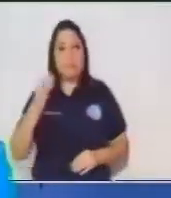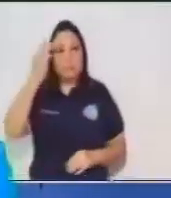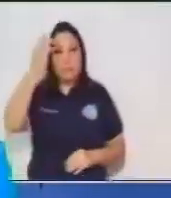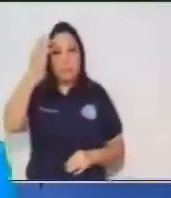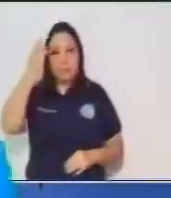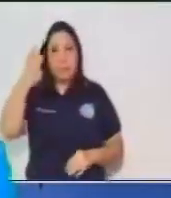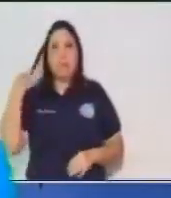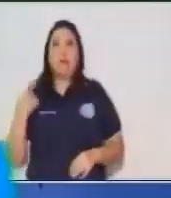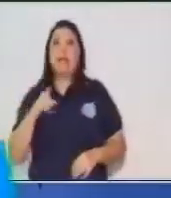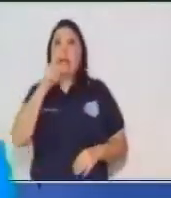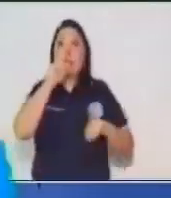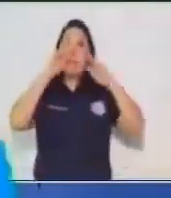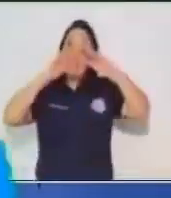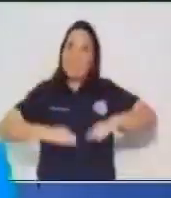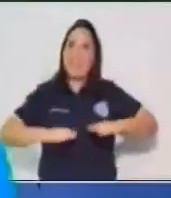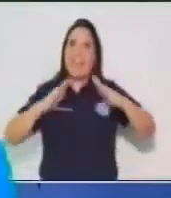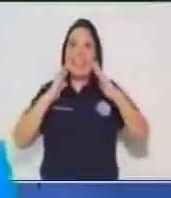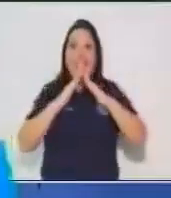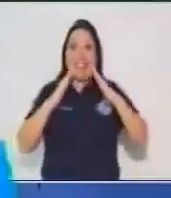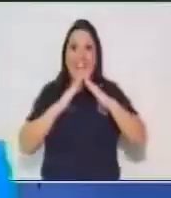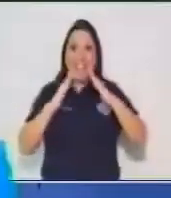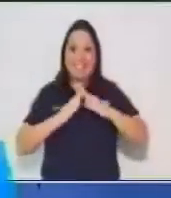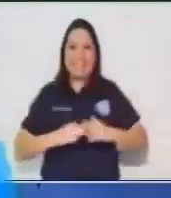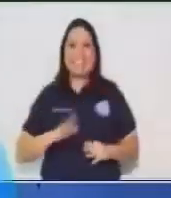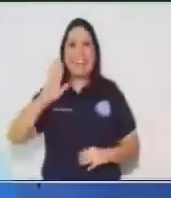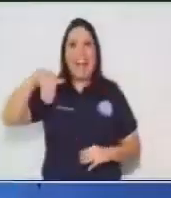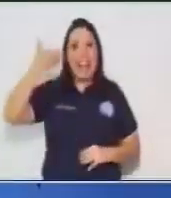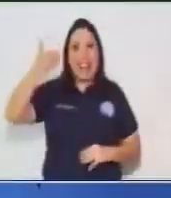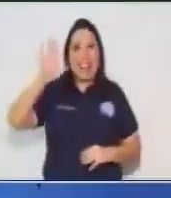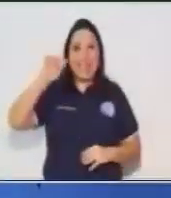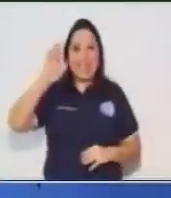actividad. Y quédate en casa, por favor. Hasta pronto.